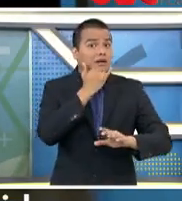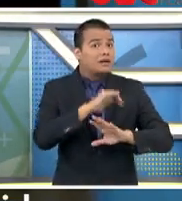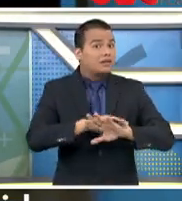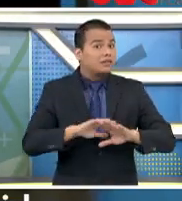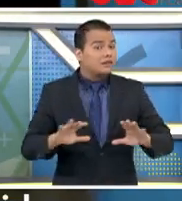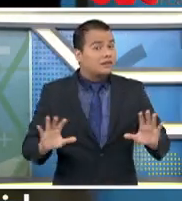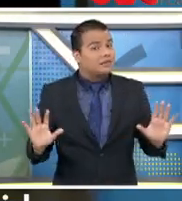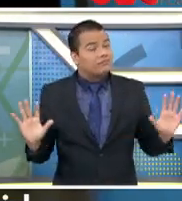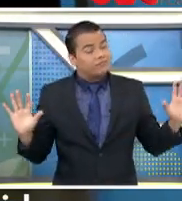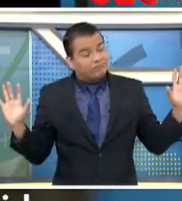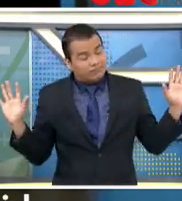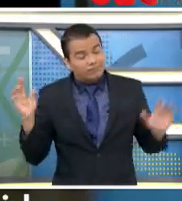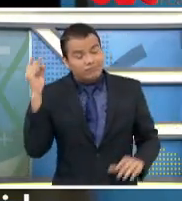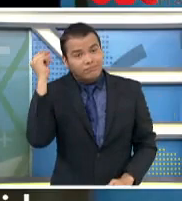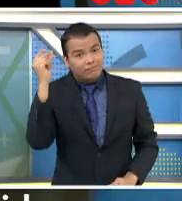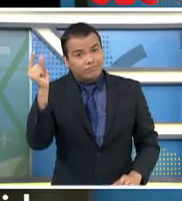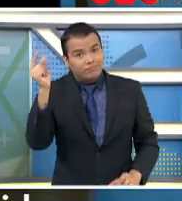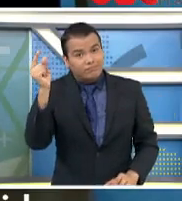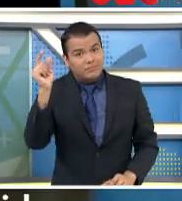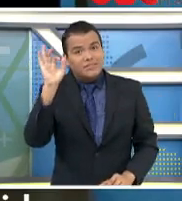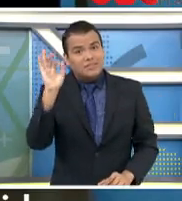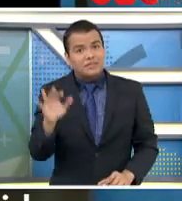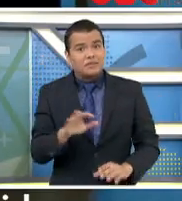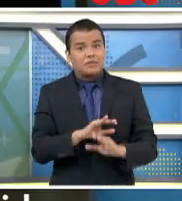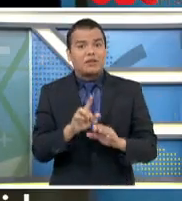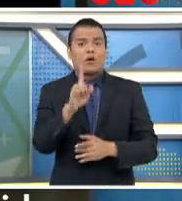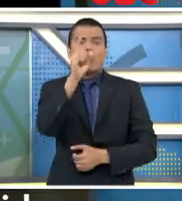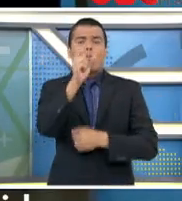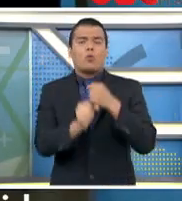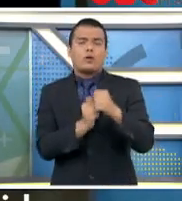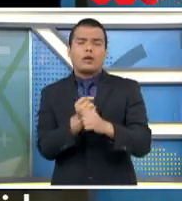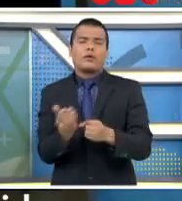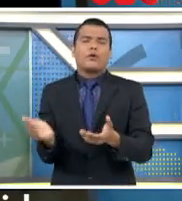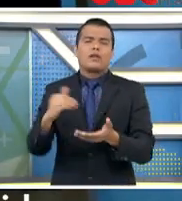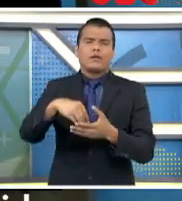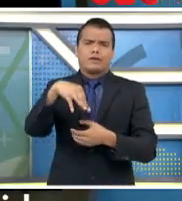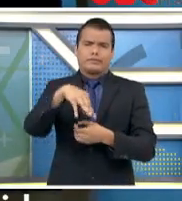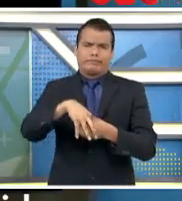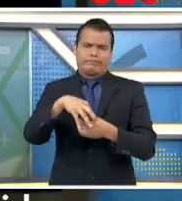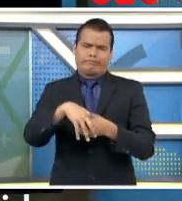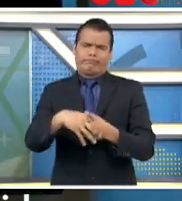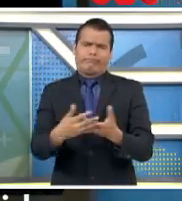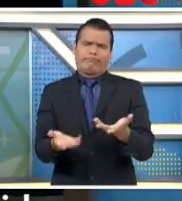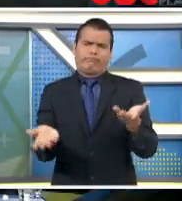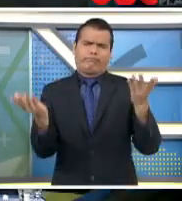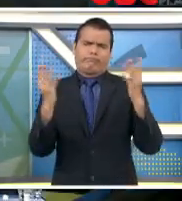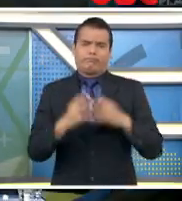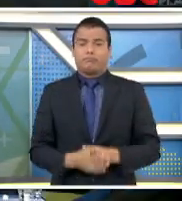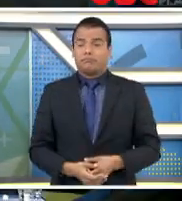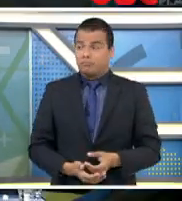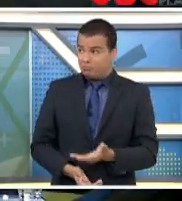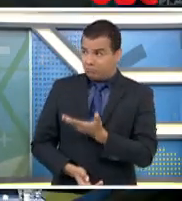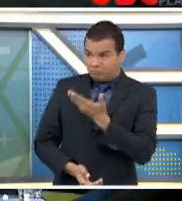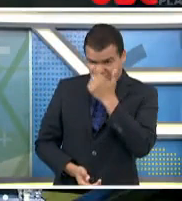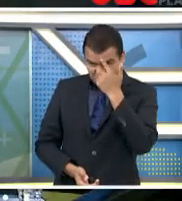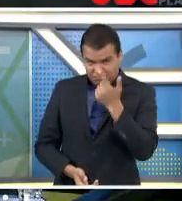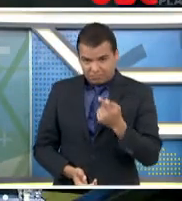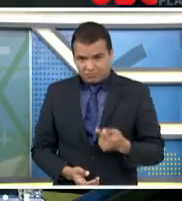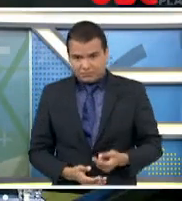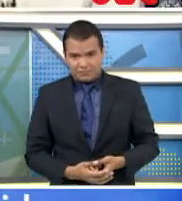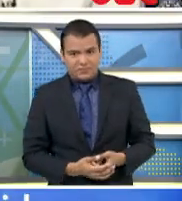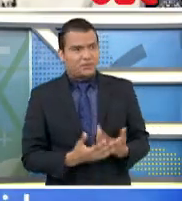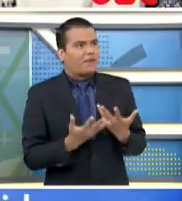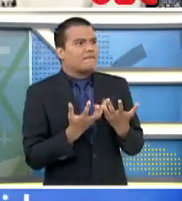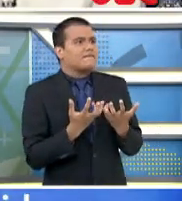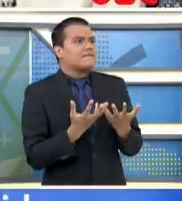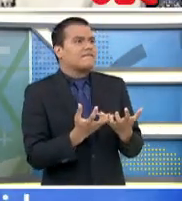culpable puede ser destituido y en un año estaríamos teniendo otras elecciones. Eso es inaceptable para Cali. Candidato Ospina. Te morís de las